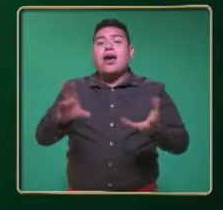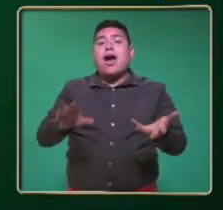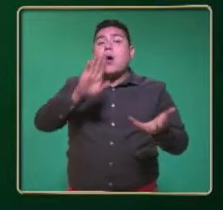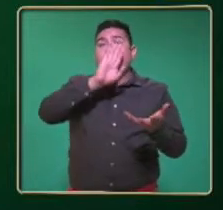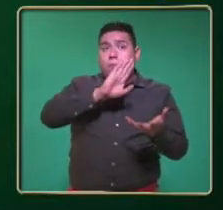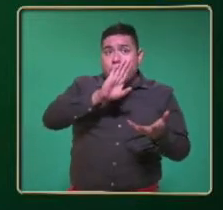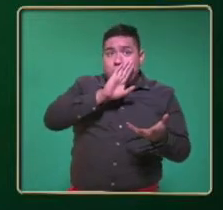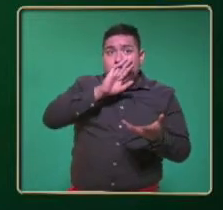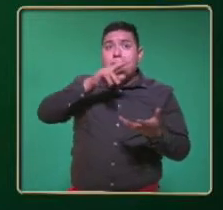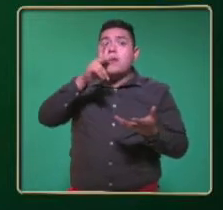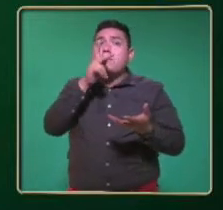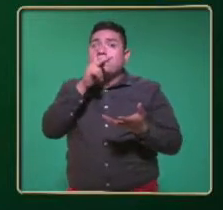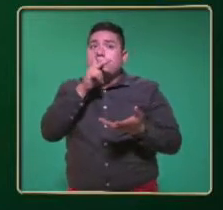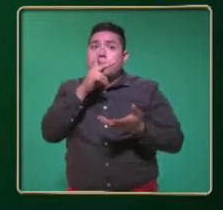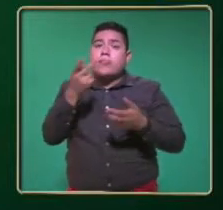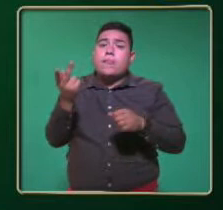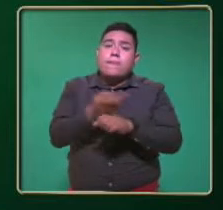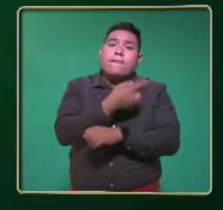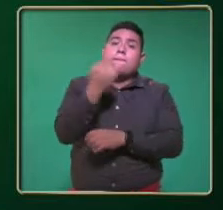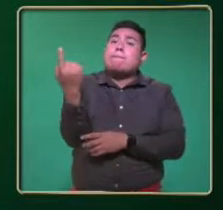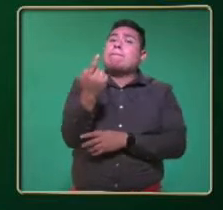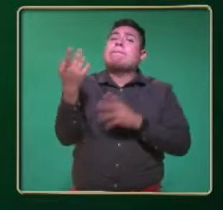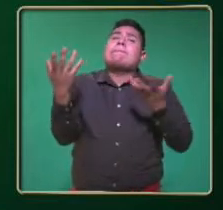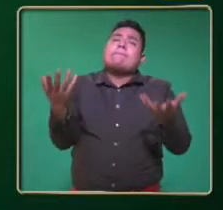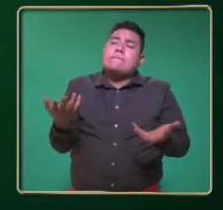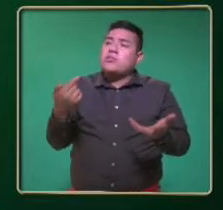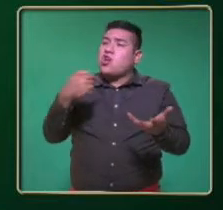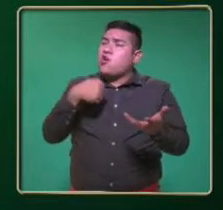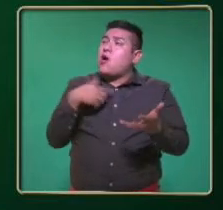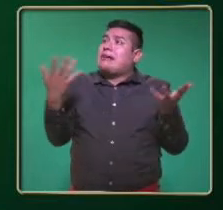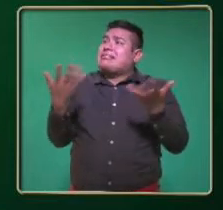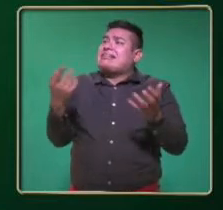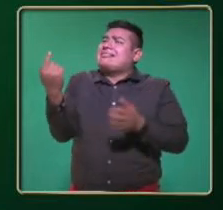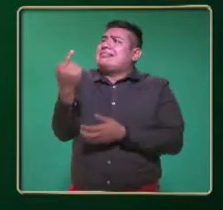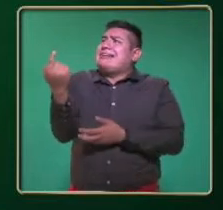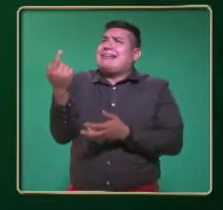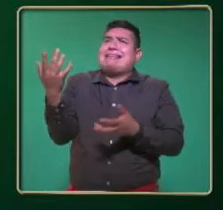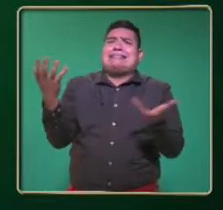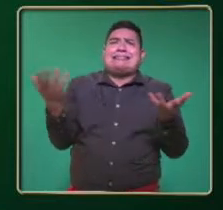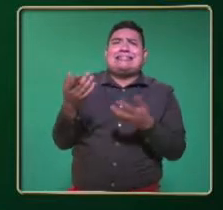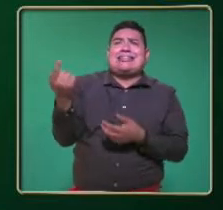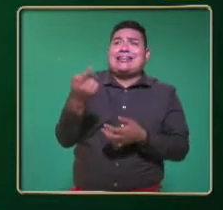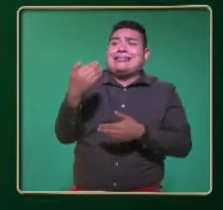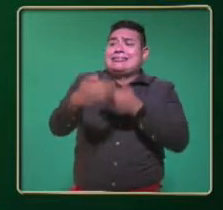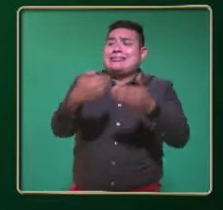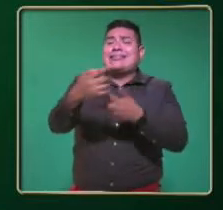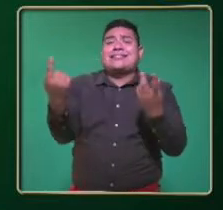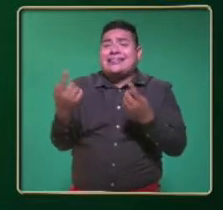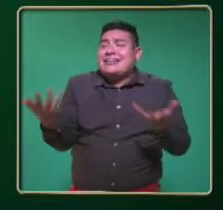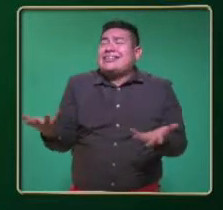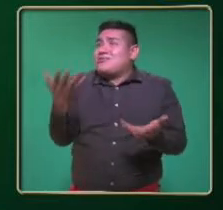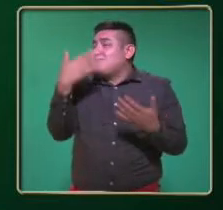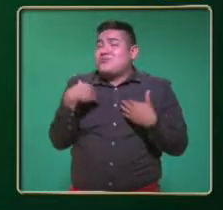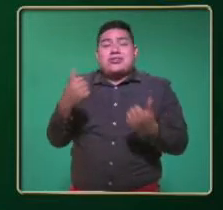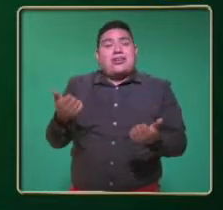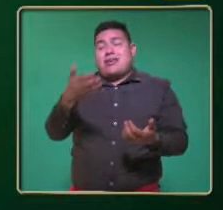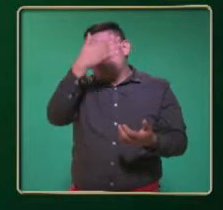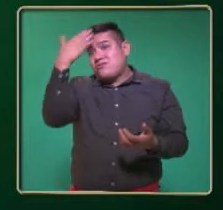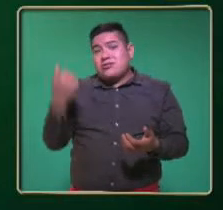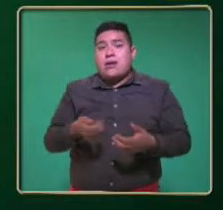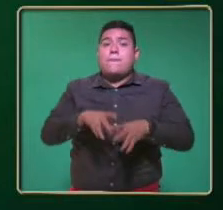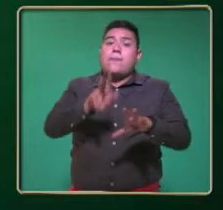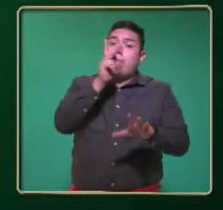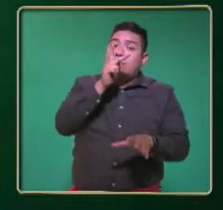mamás? Ahorita decíamos, ¿qué voy a hacer? ¿Qué hago? ¿Qué sigue? El papá,